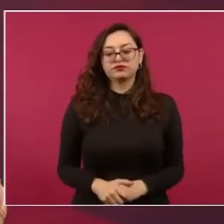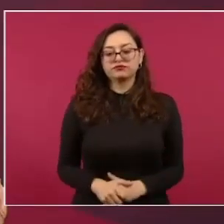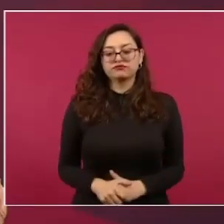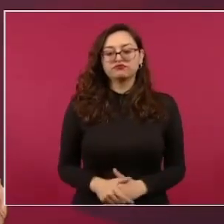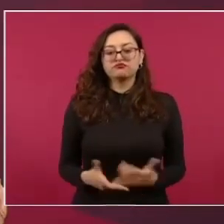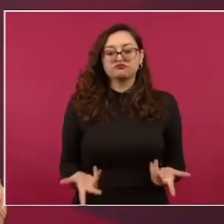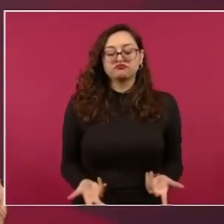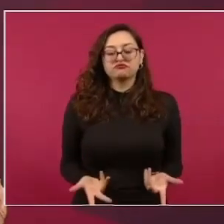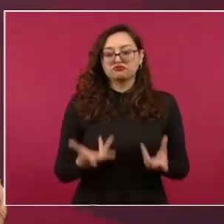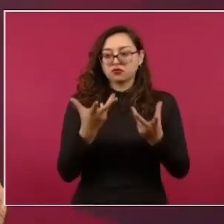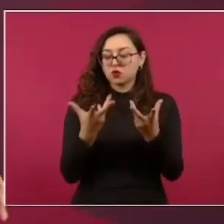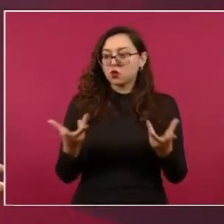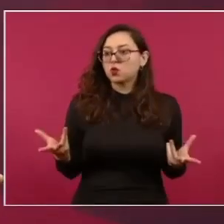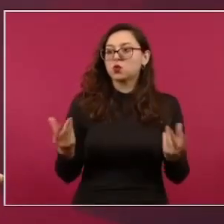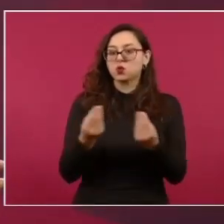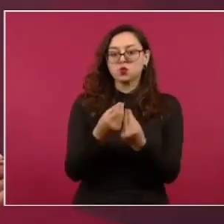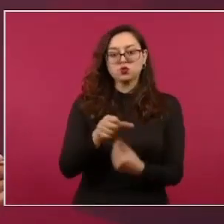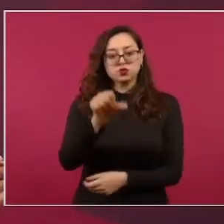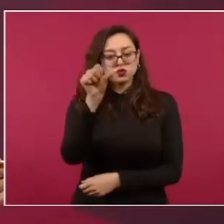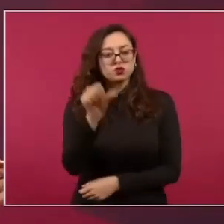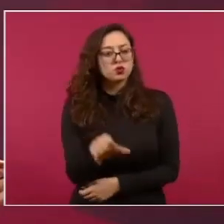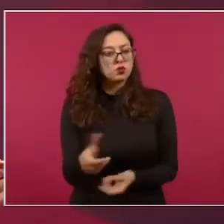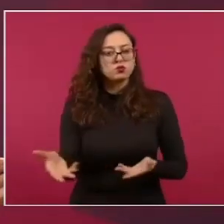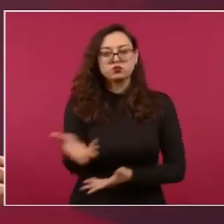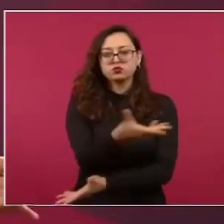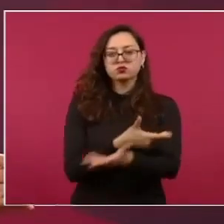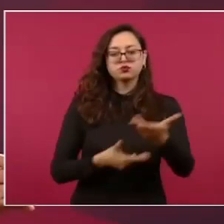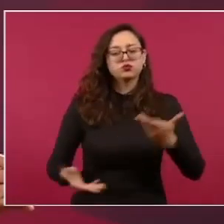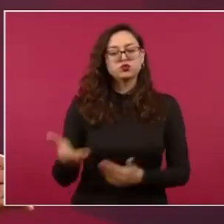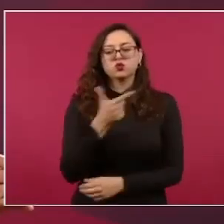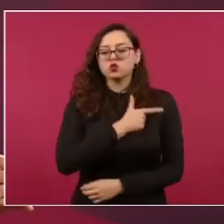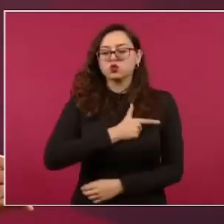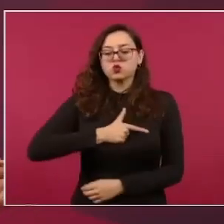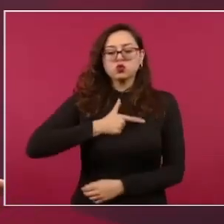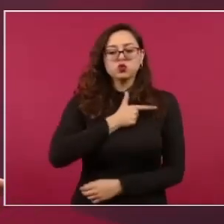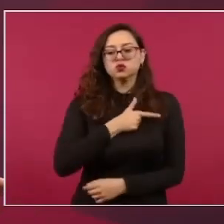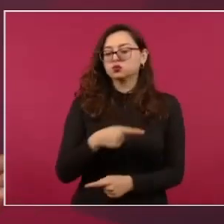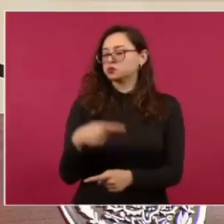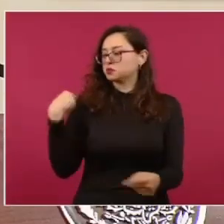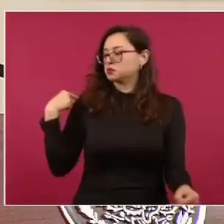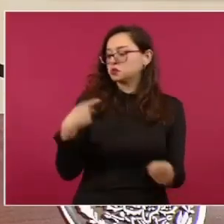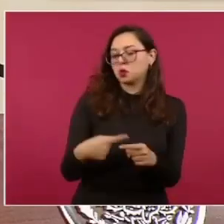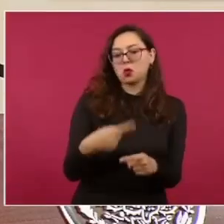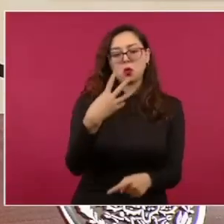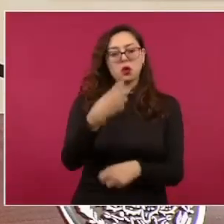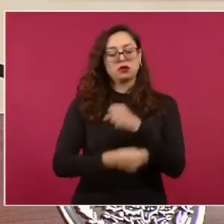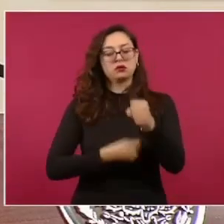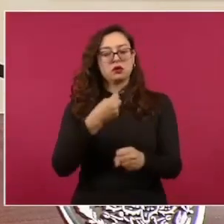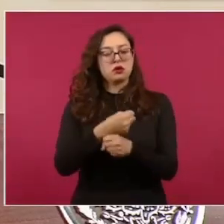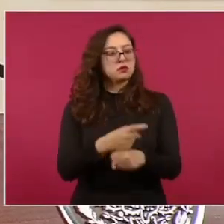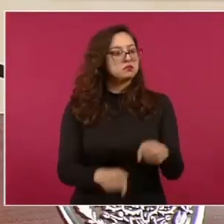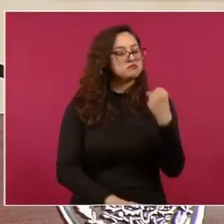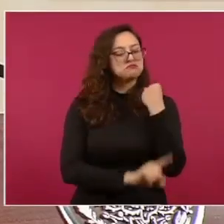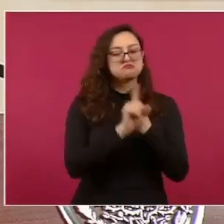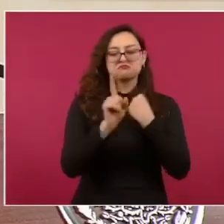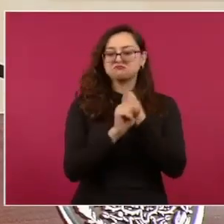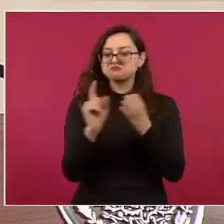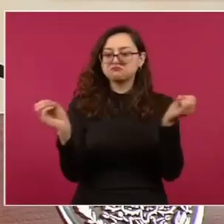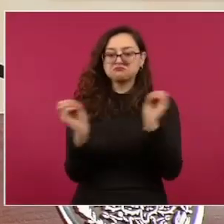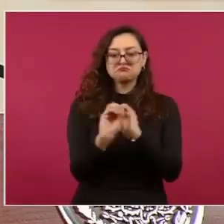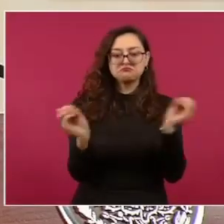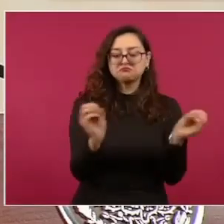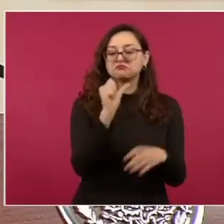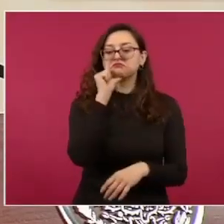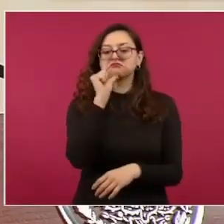con ustedes. No hemos tenido ningún problema ni con el sector obrero ni con el